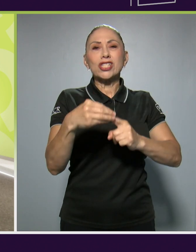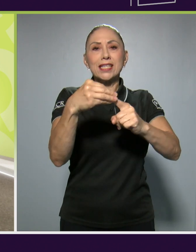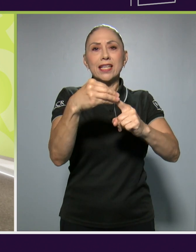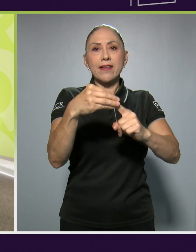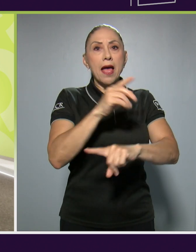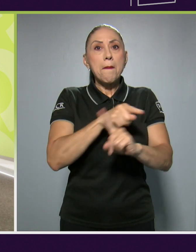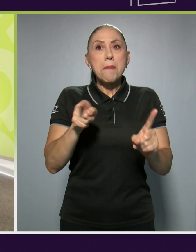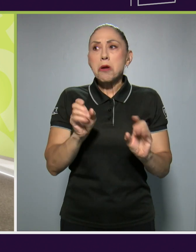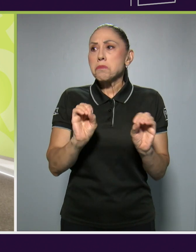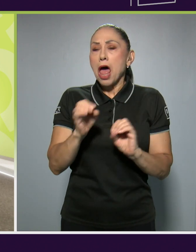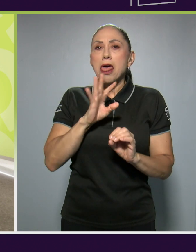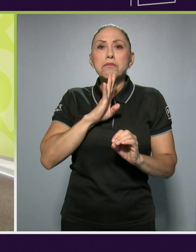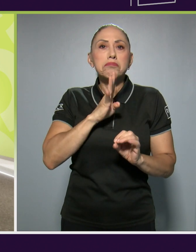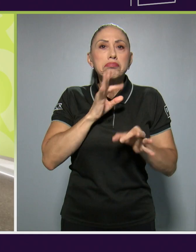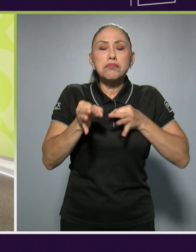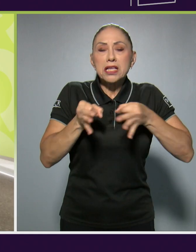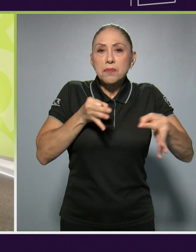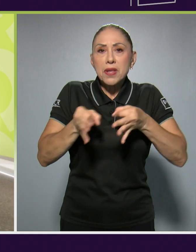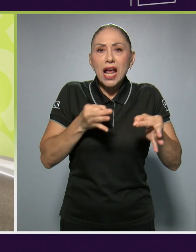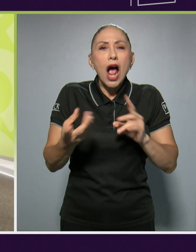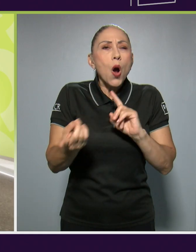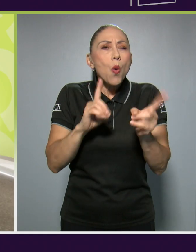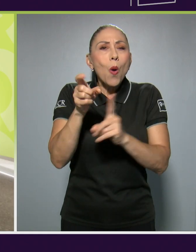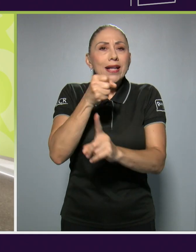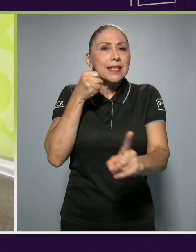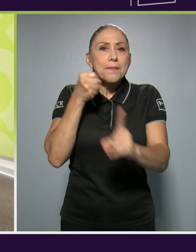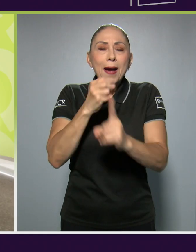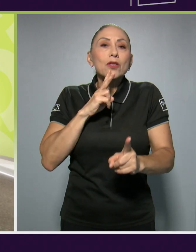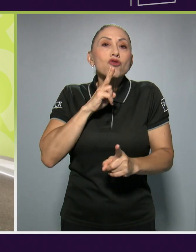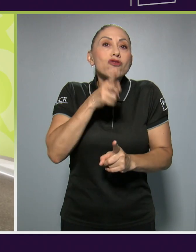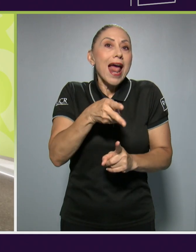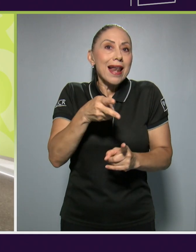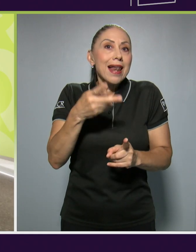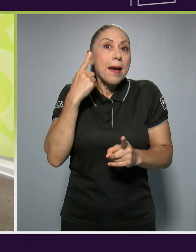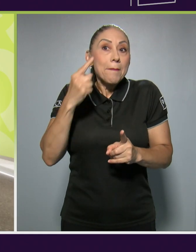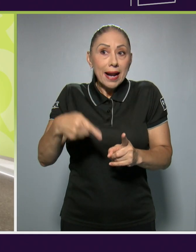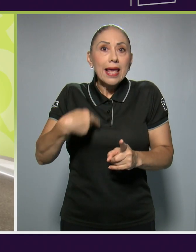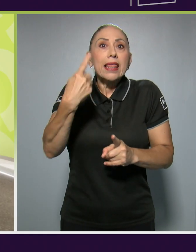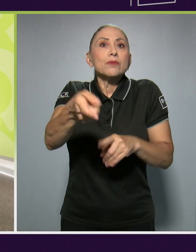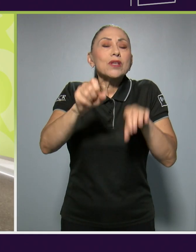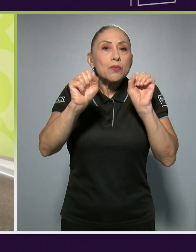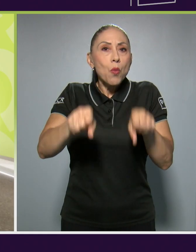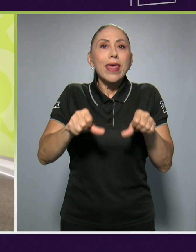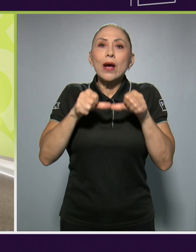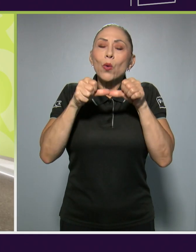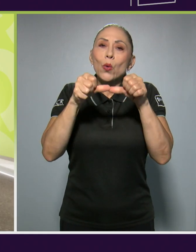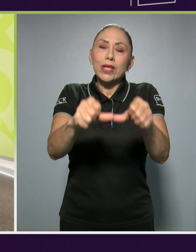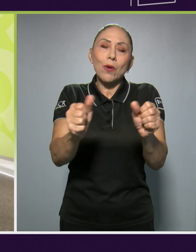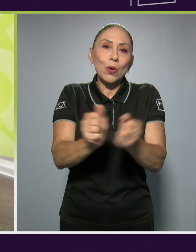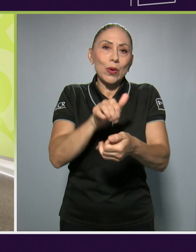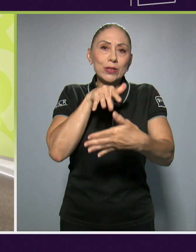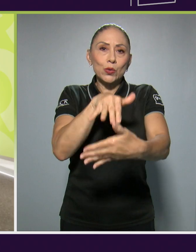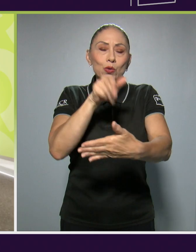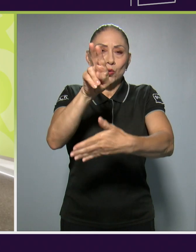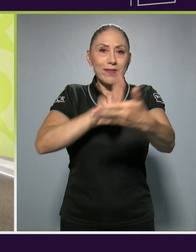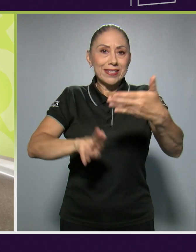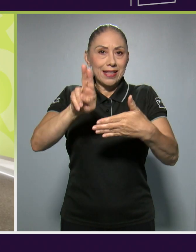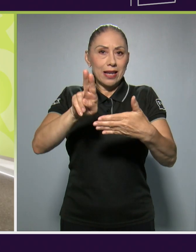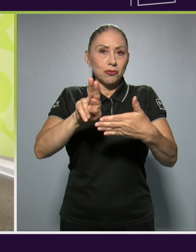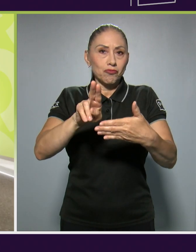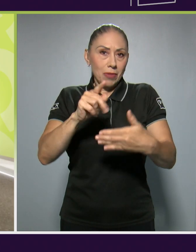explicarles cuál es el impacto real que tiene eso para posibles estudios universitarios. Eso por poner un ejemplo.